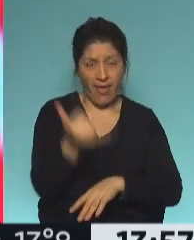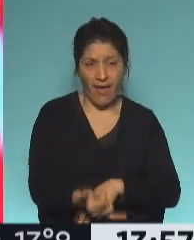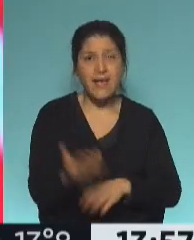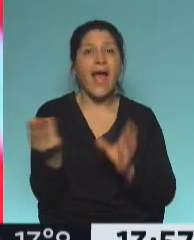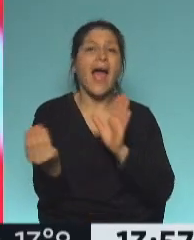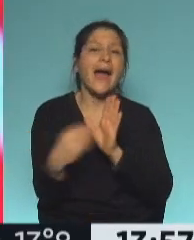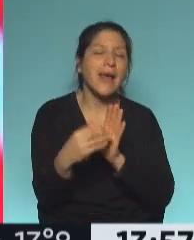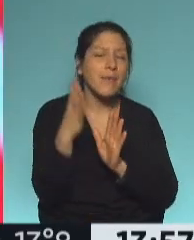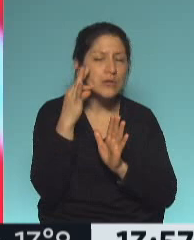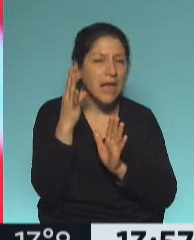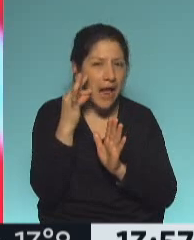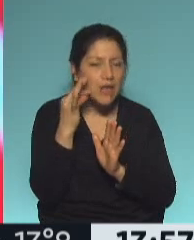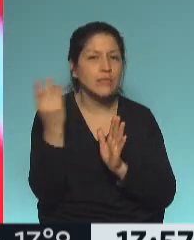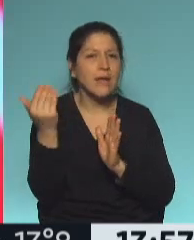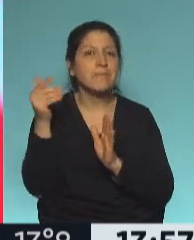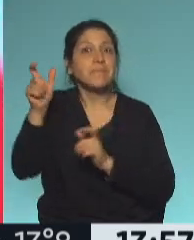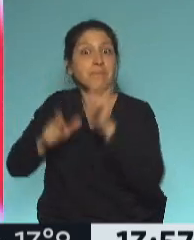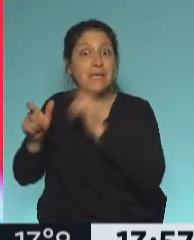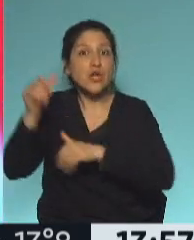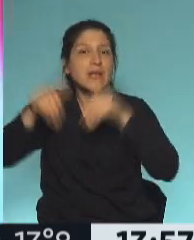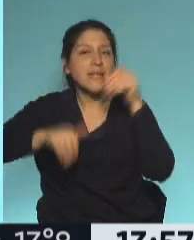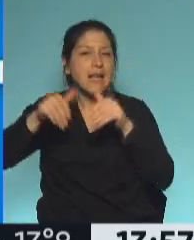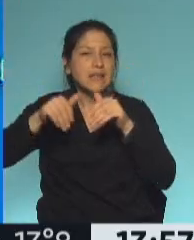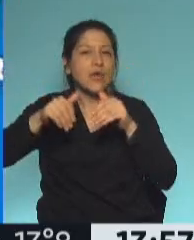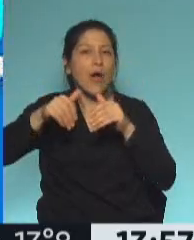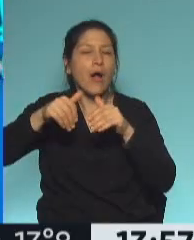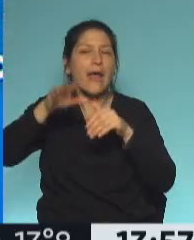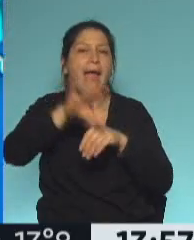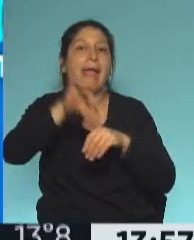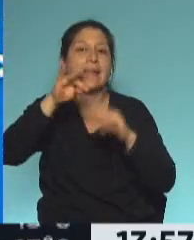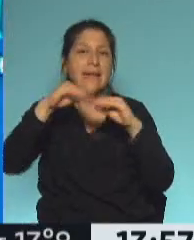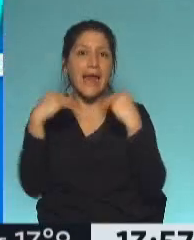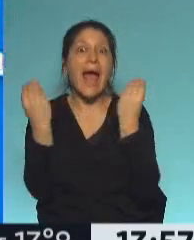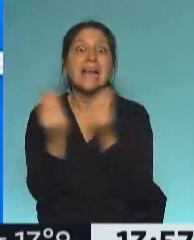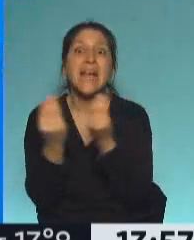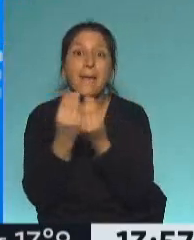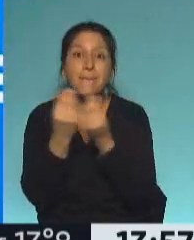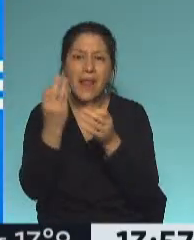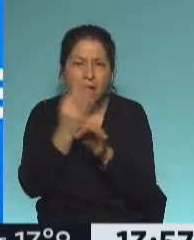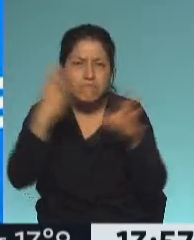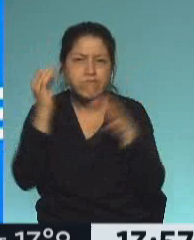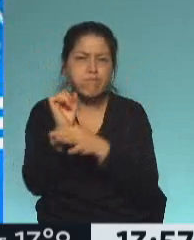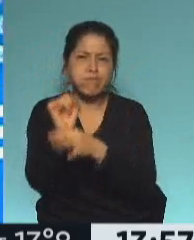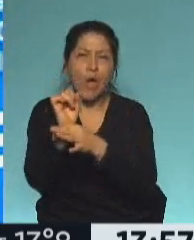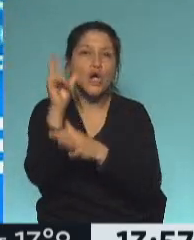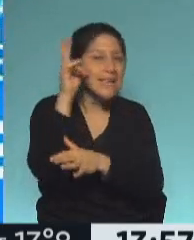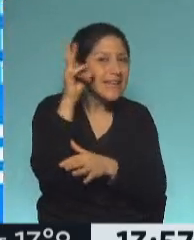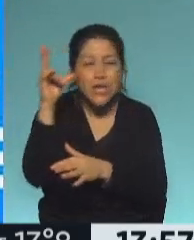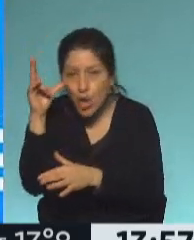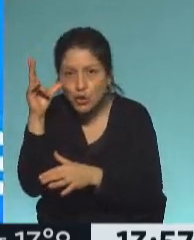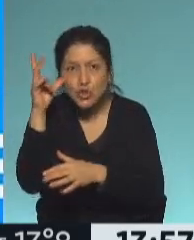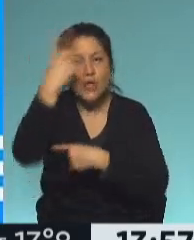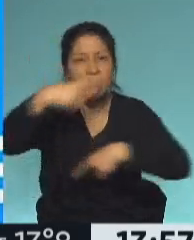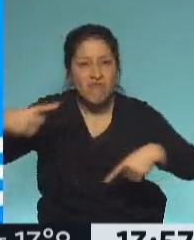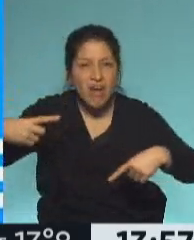agreguemos algo, Ayelen. Los electores votan a la asamblea de expertos, que son estos 88 clérigos elegidos cada 8 años por